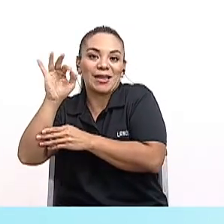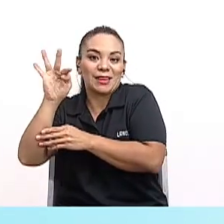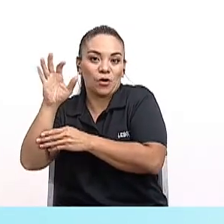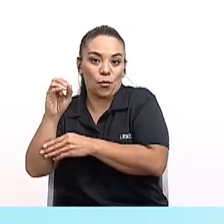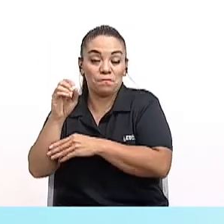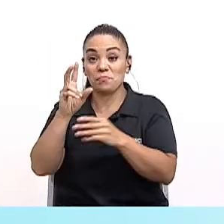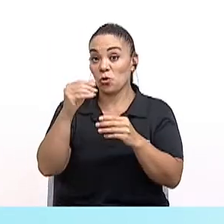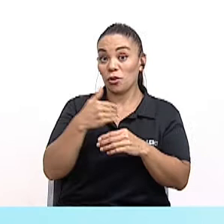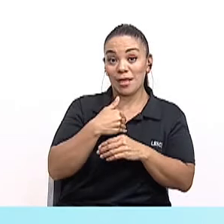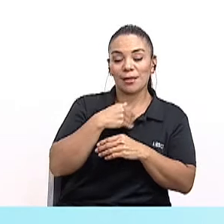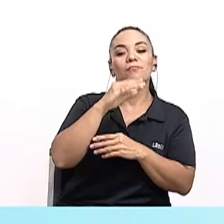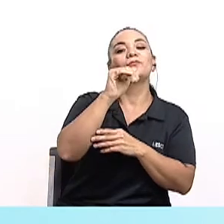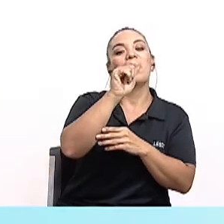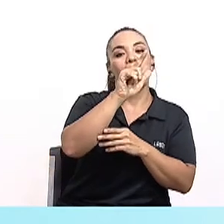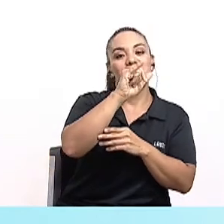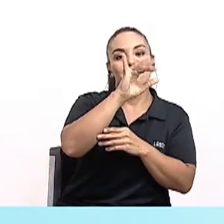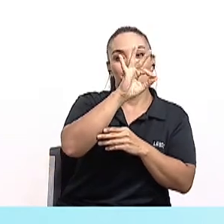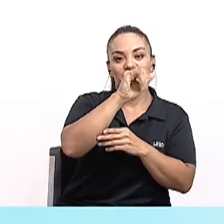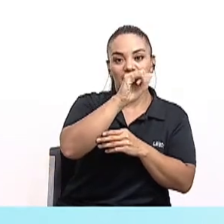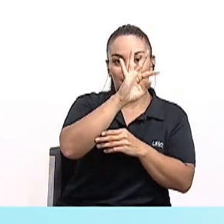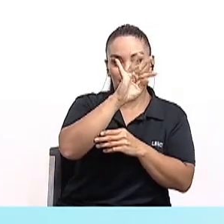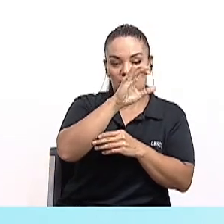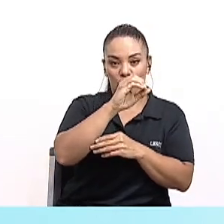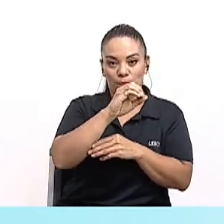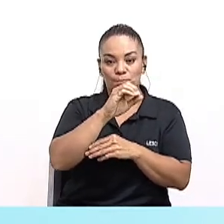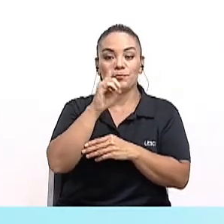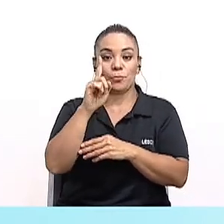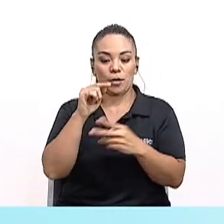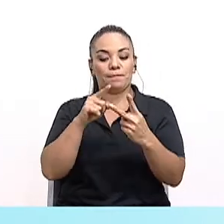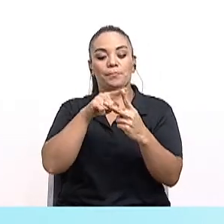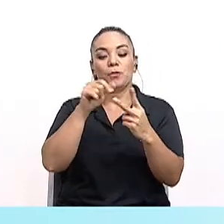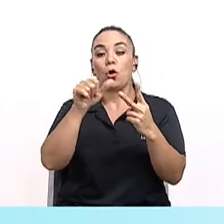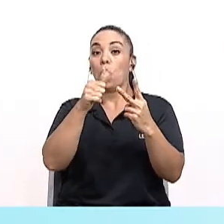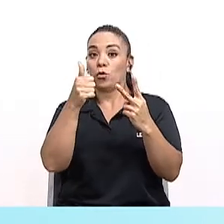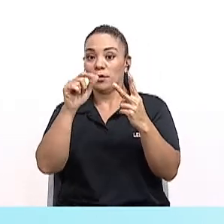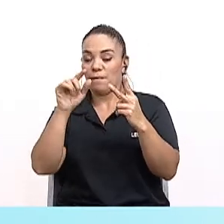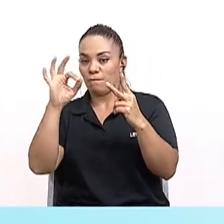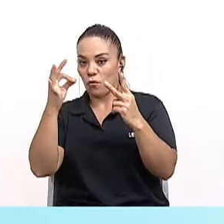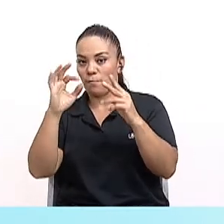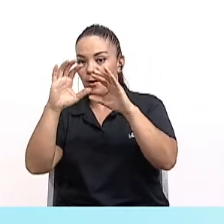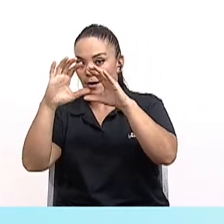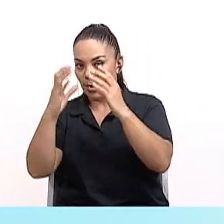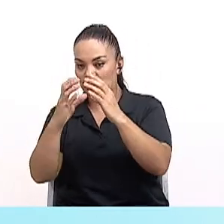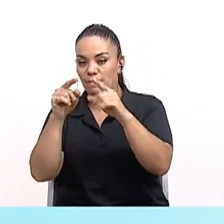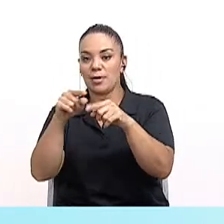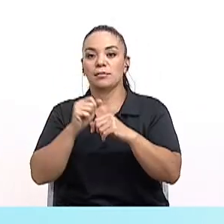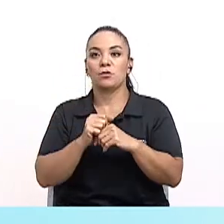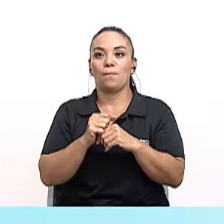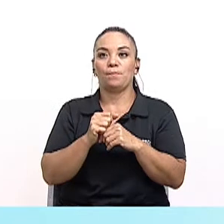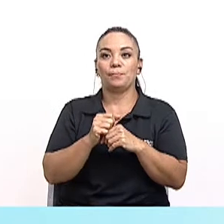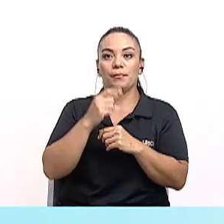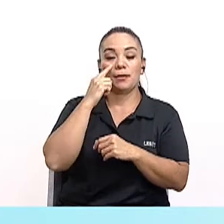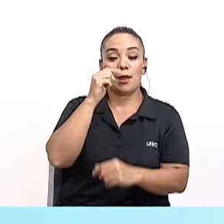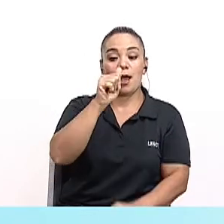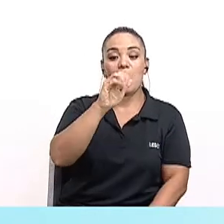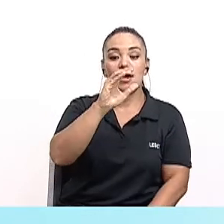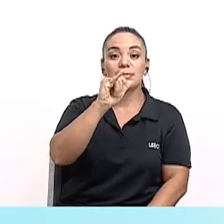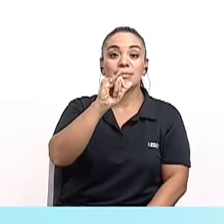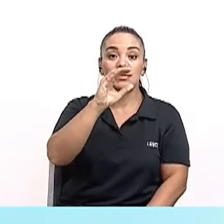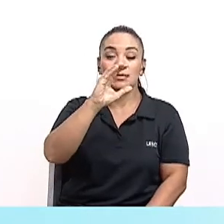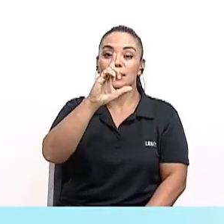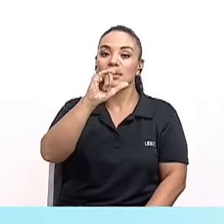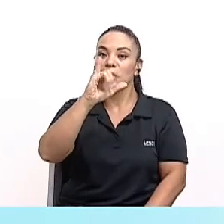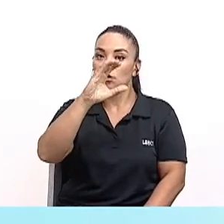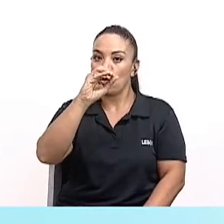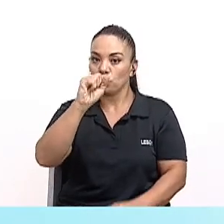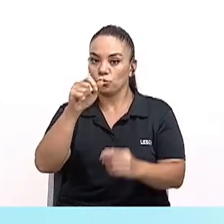alifático. También otra forma en la que yo puedo clasificar a los hidrocarburos es lo siguiente: los acíclicos y